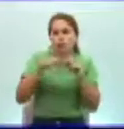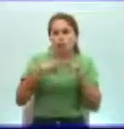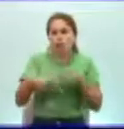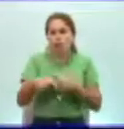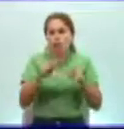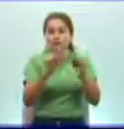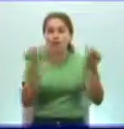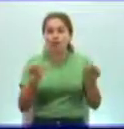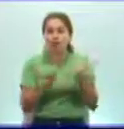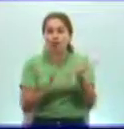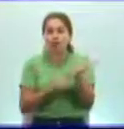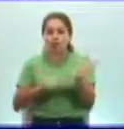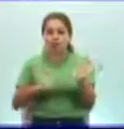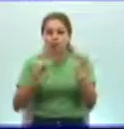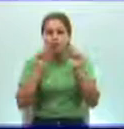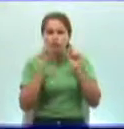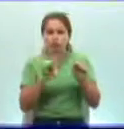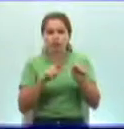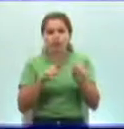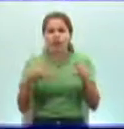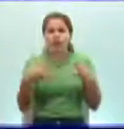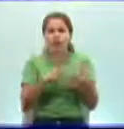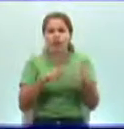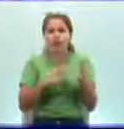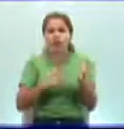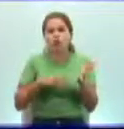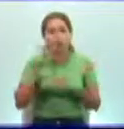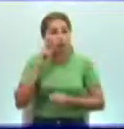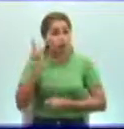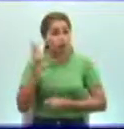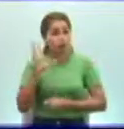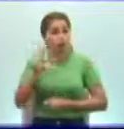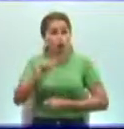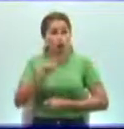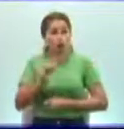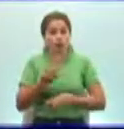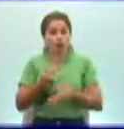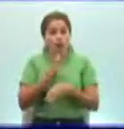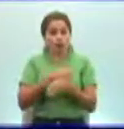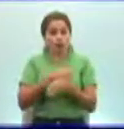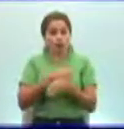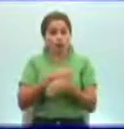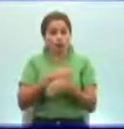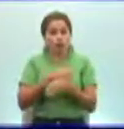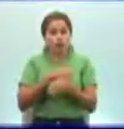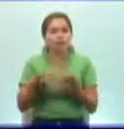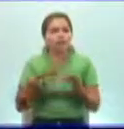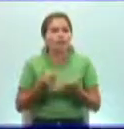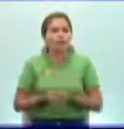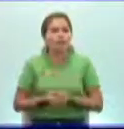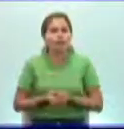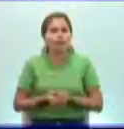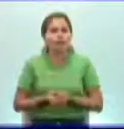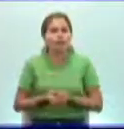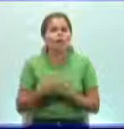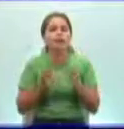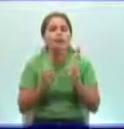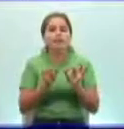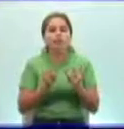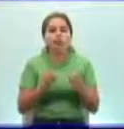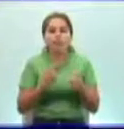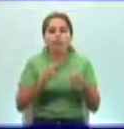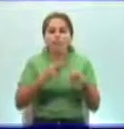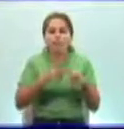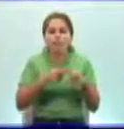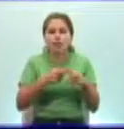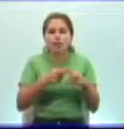eléctrico decimos que se establece una corriente eléctrica, recordando lo que dijimos del concepto de corriente eléctrica, bueno, pues que es o se denomina a